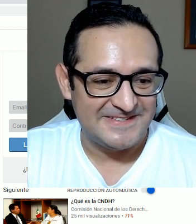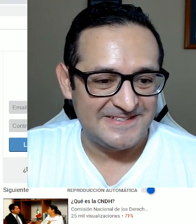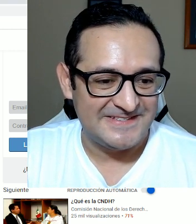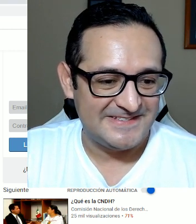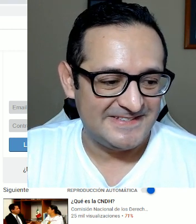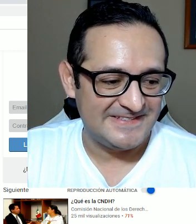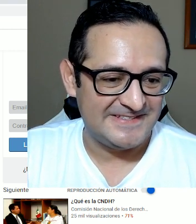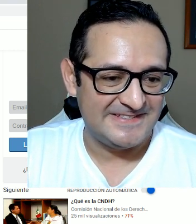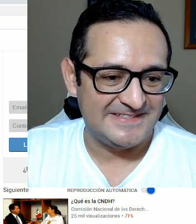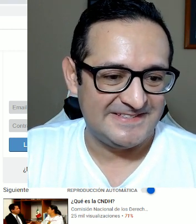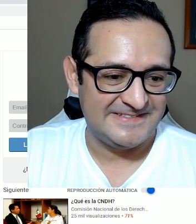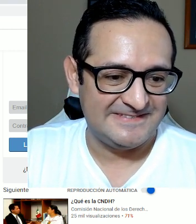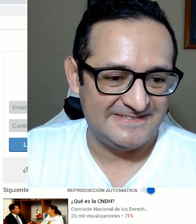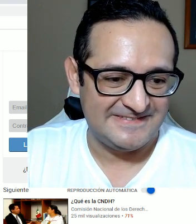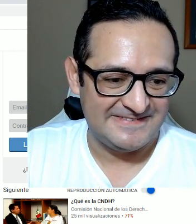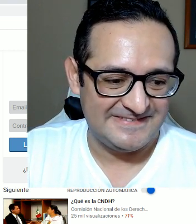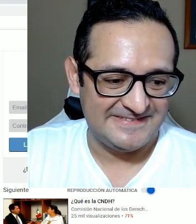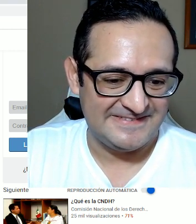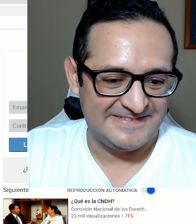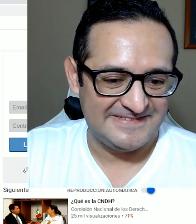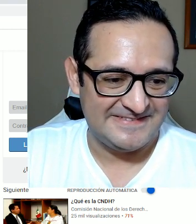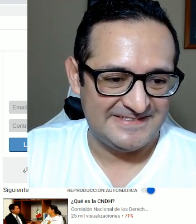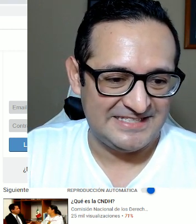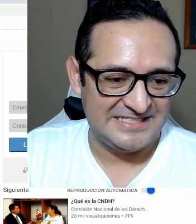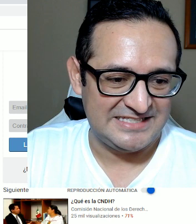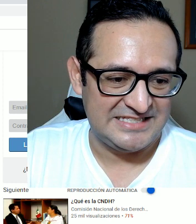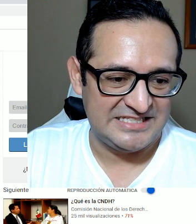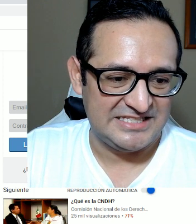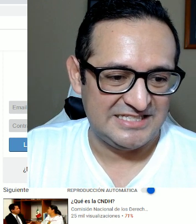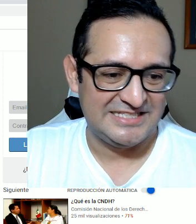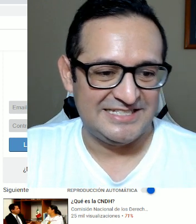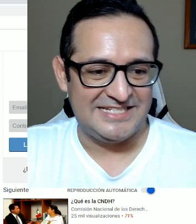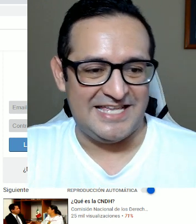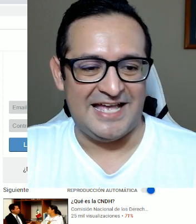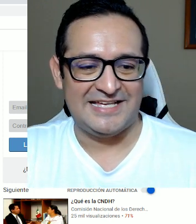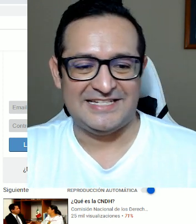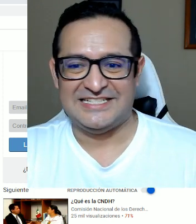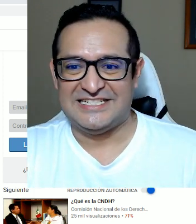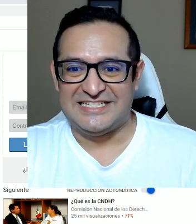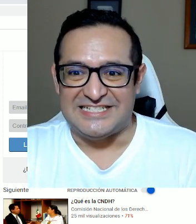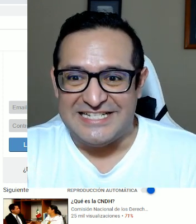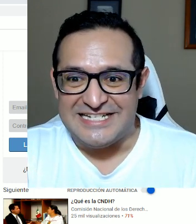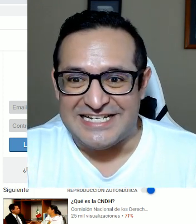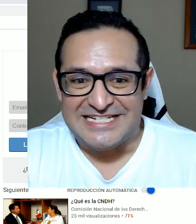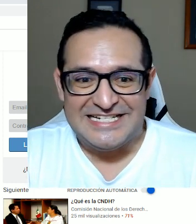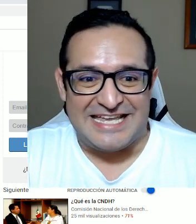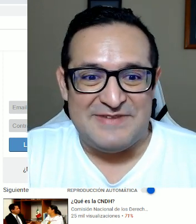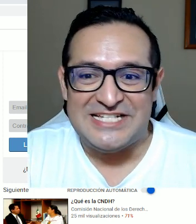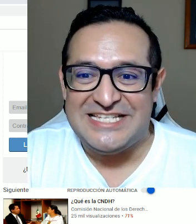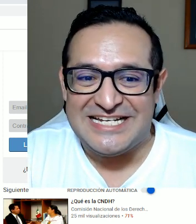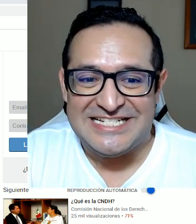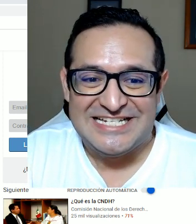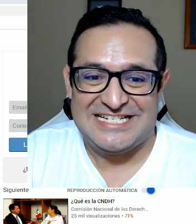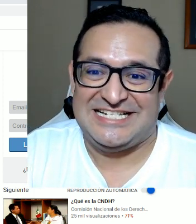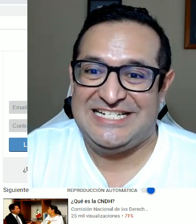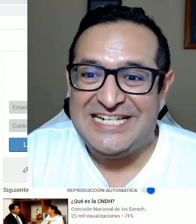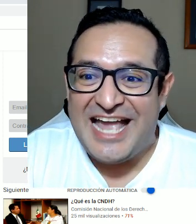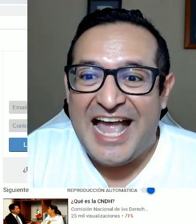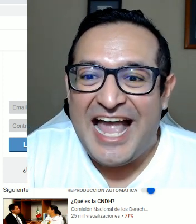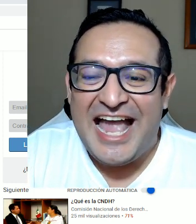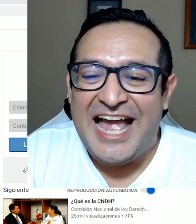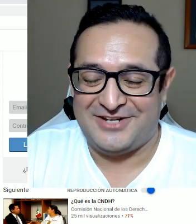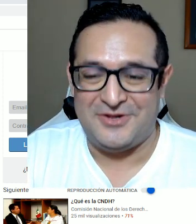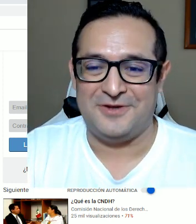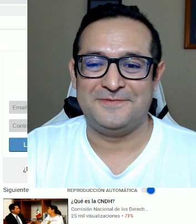puede morir si no las toman si tuviera el poder esta valía que financiera y